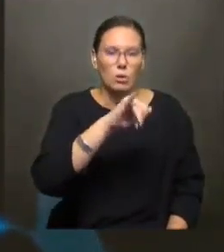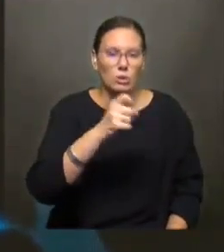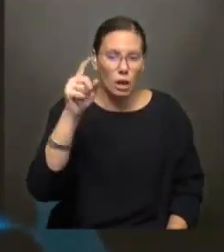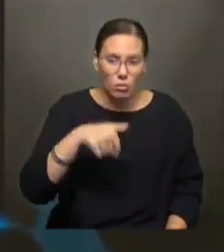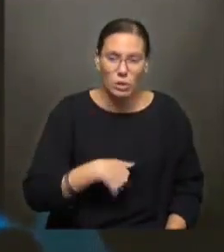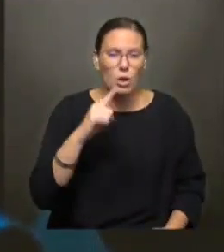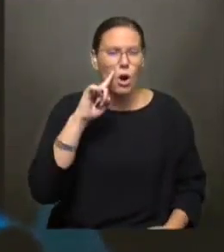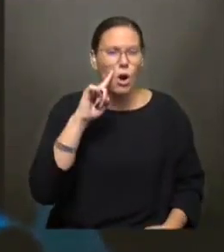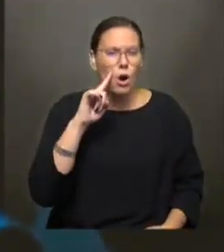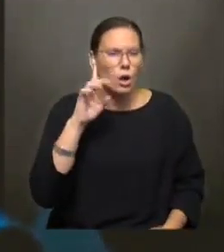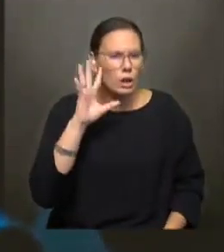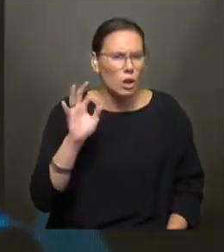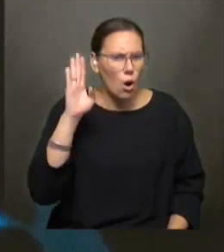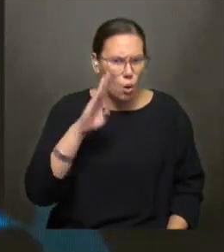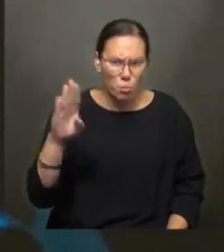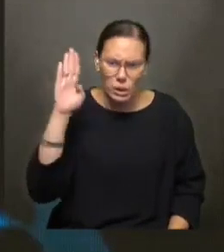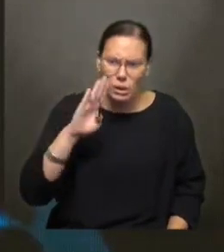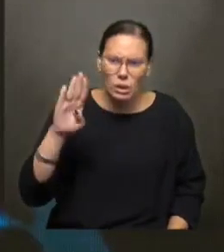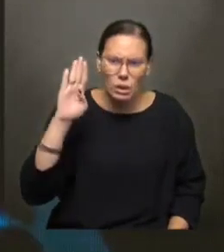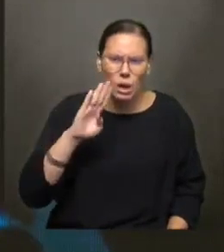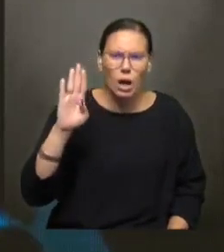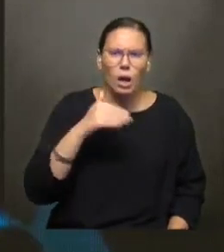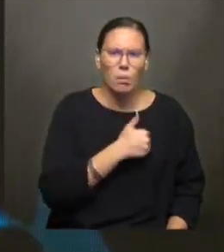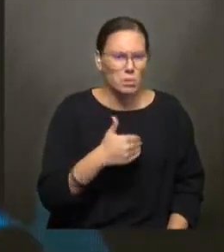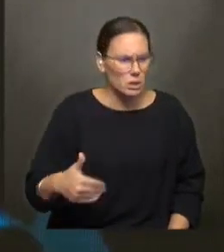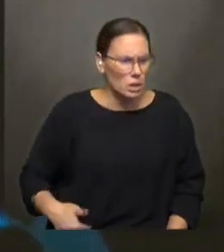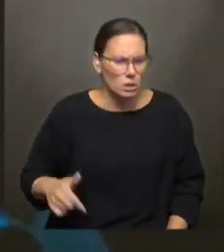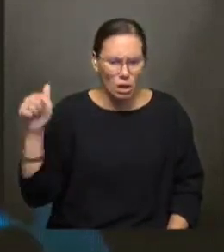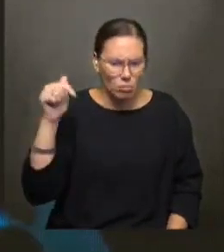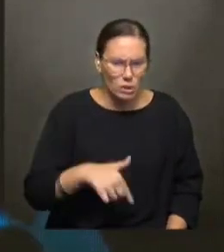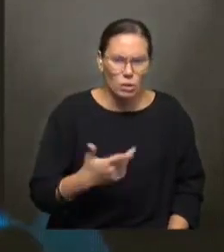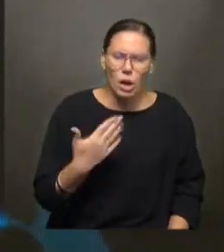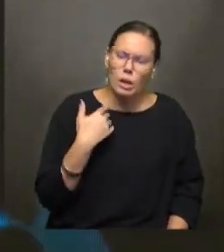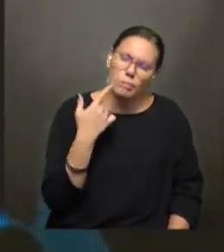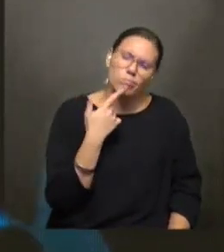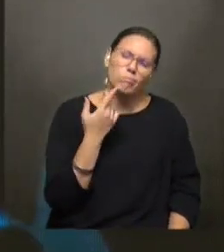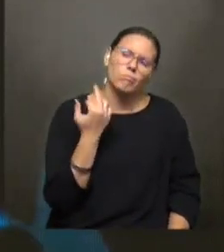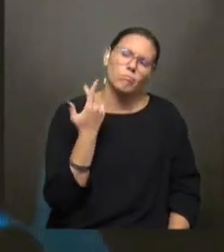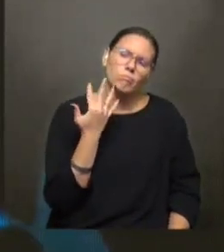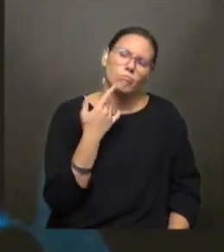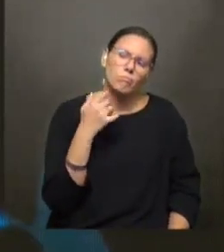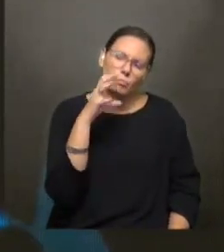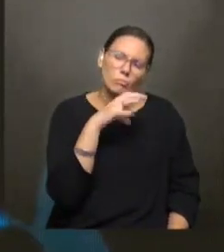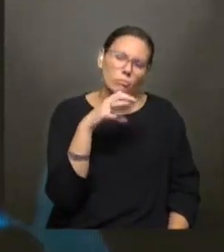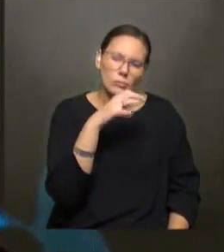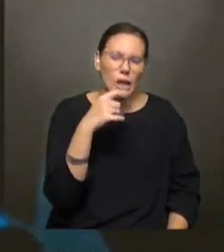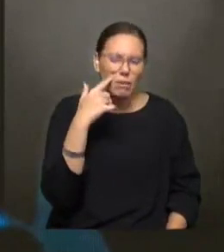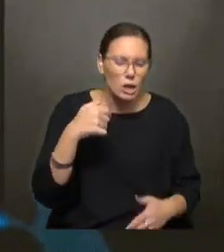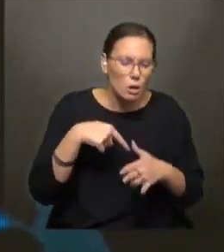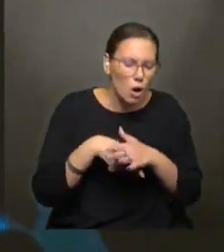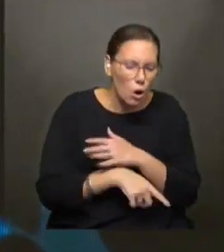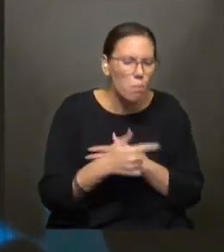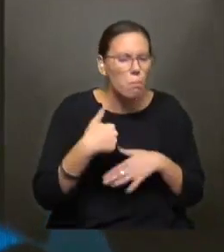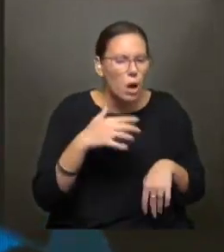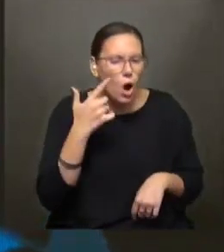vino a recibir un homenaje si mal no recuerdo del de presidencia y Bueno ahí se me empezó a picar un poco la curiosidad por tratar de indagar un poco más